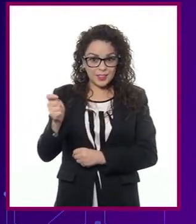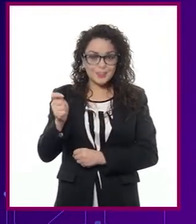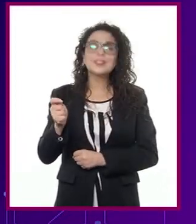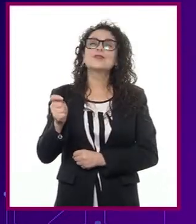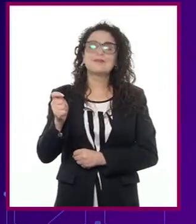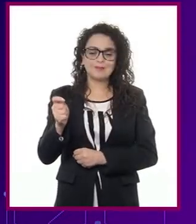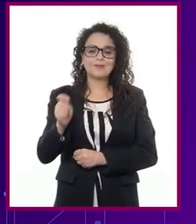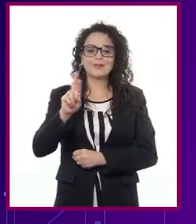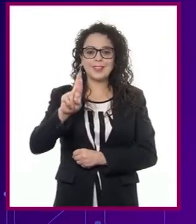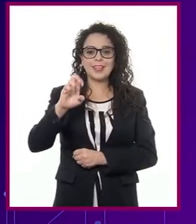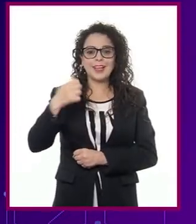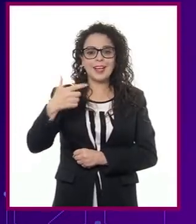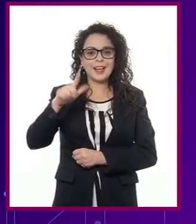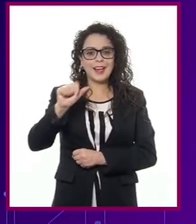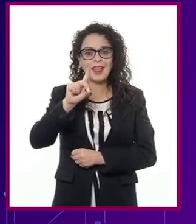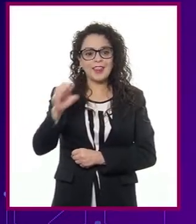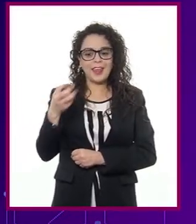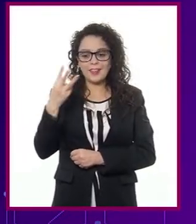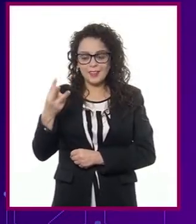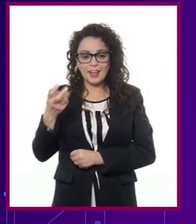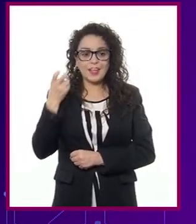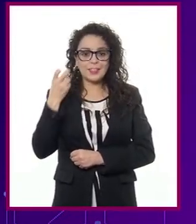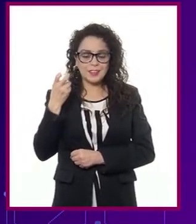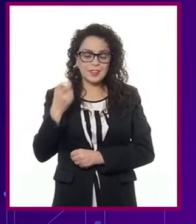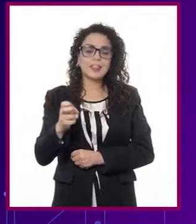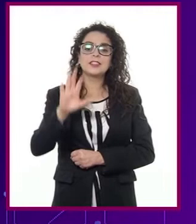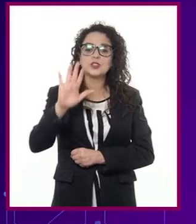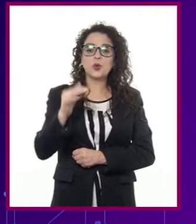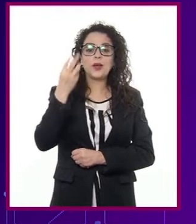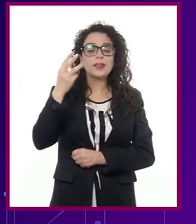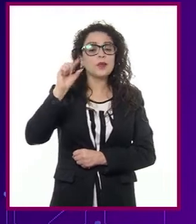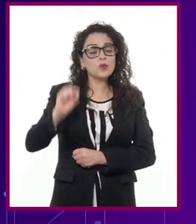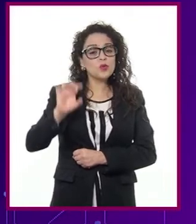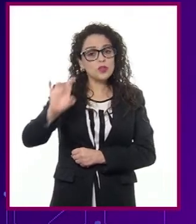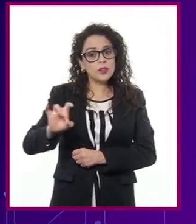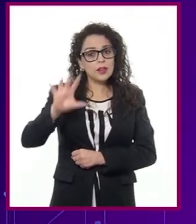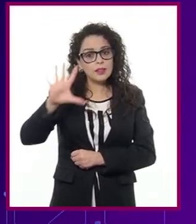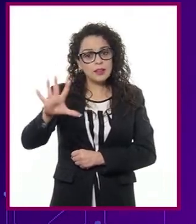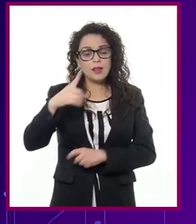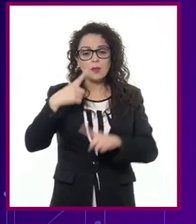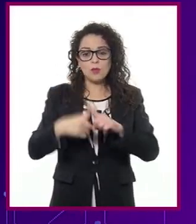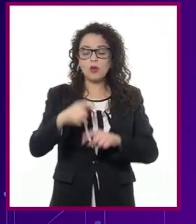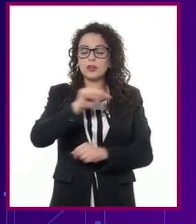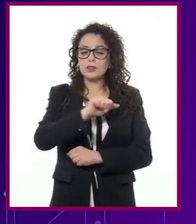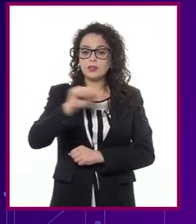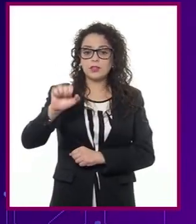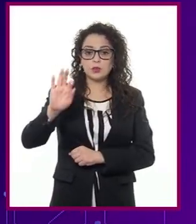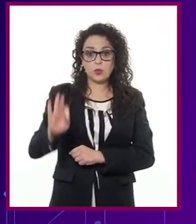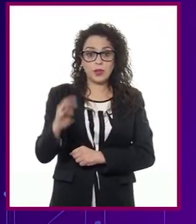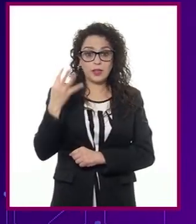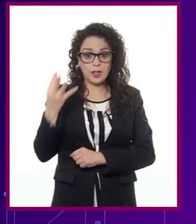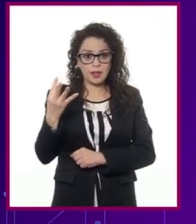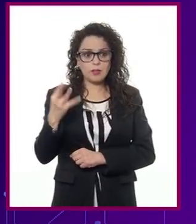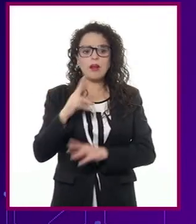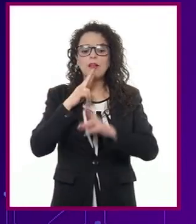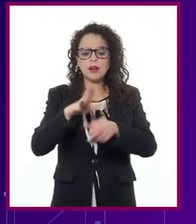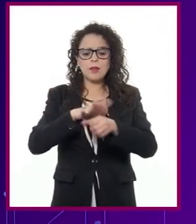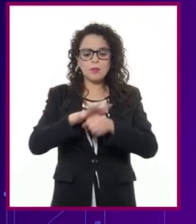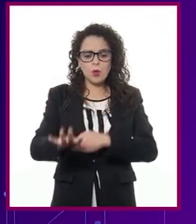regla de 3. El producto de 53.35 por 644 es igual